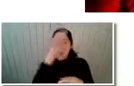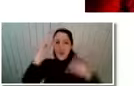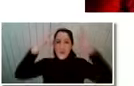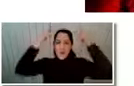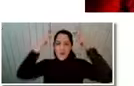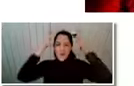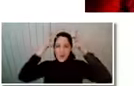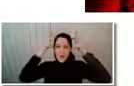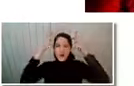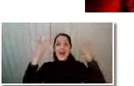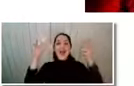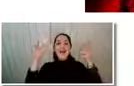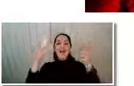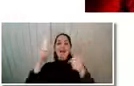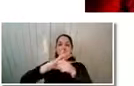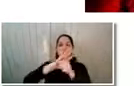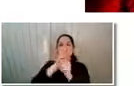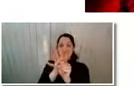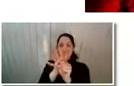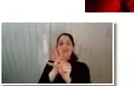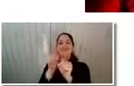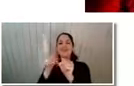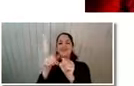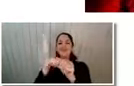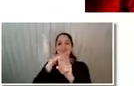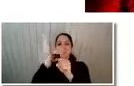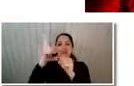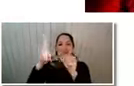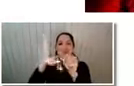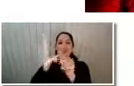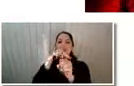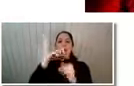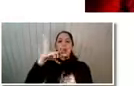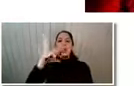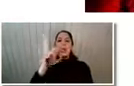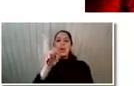cubriendo entonces este virus, esta familia de virus.